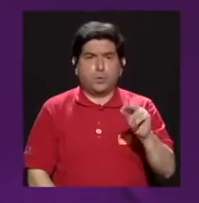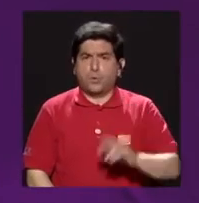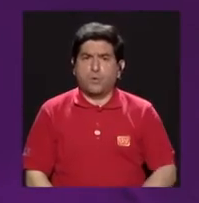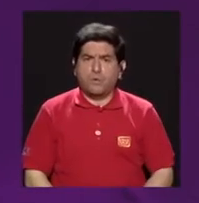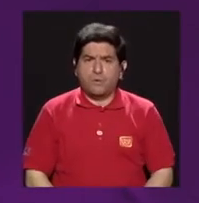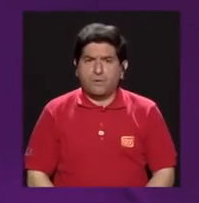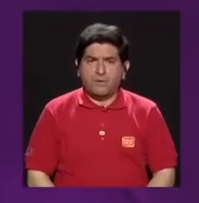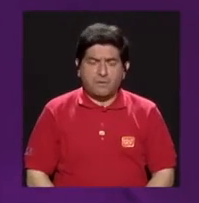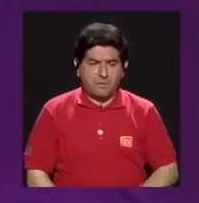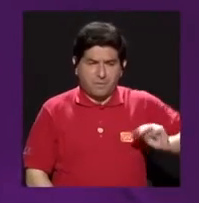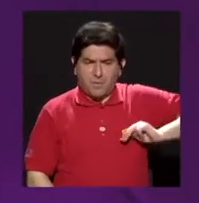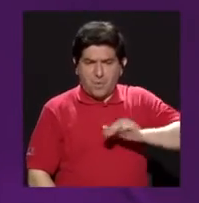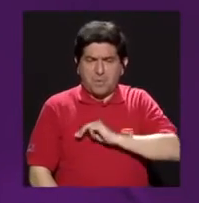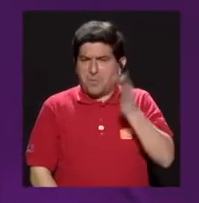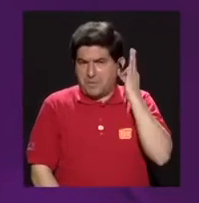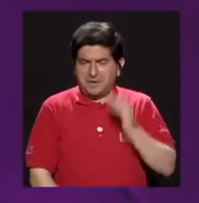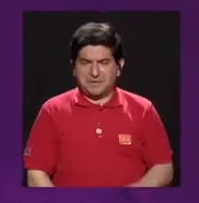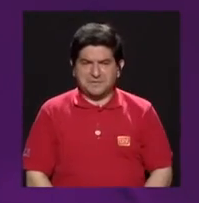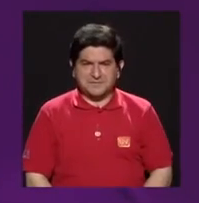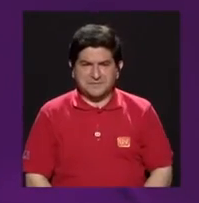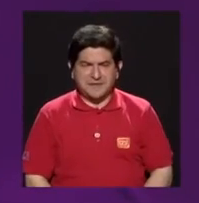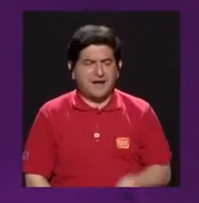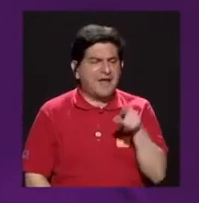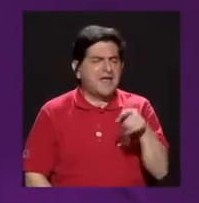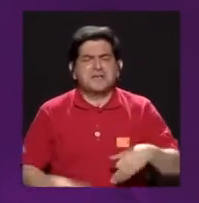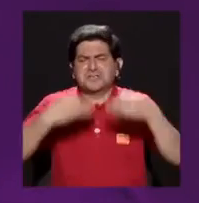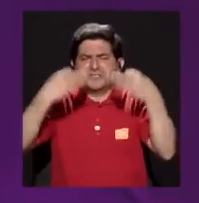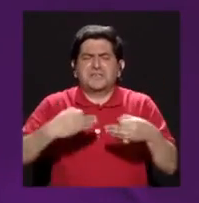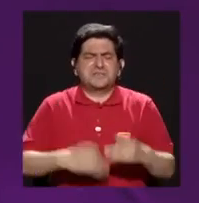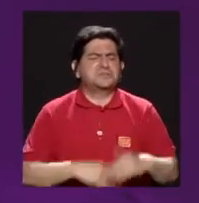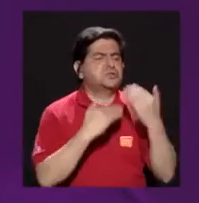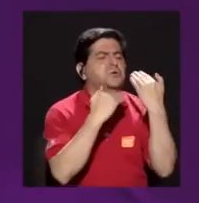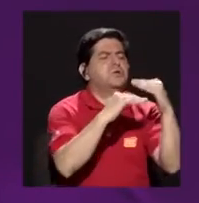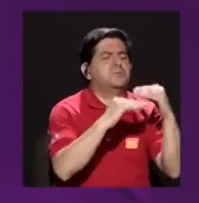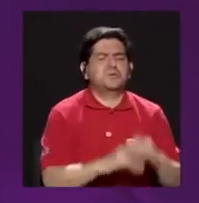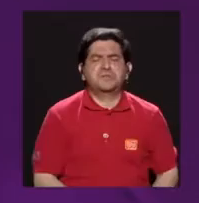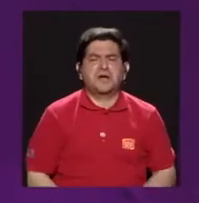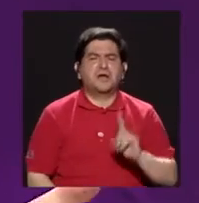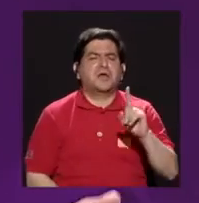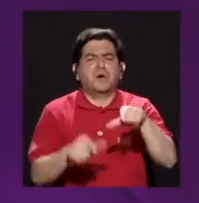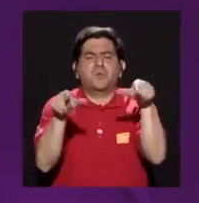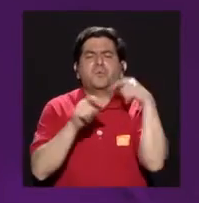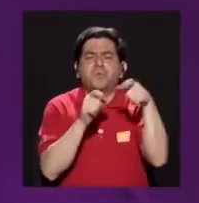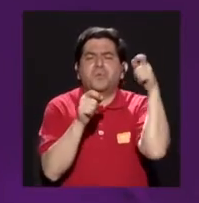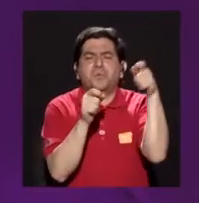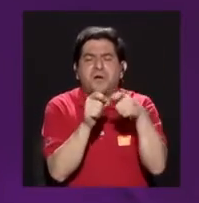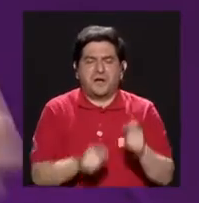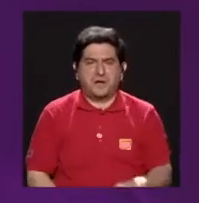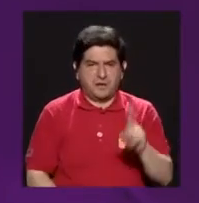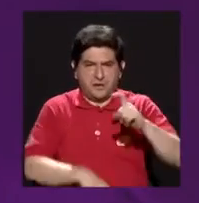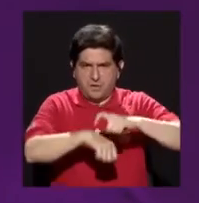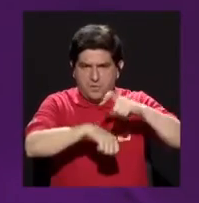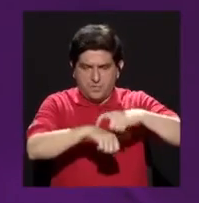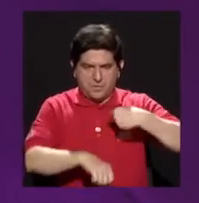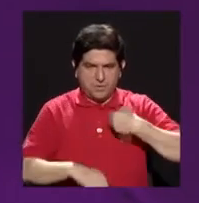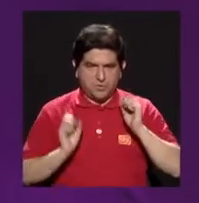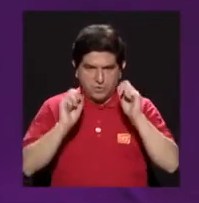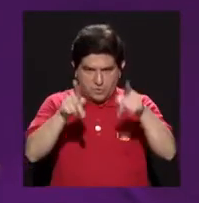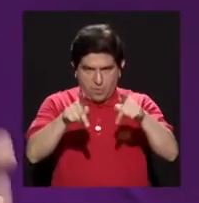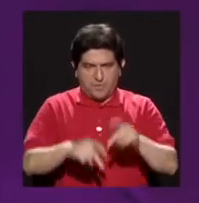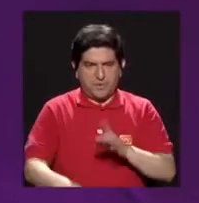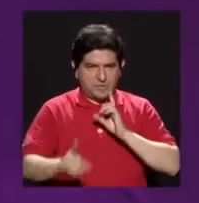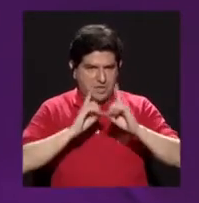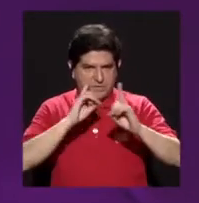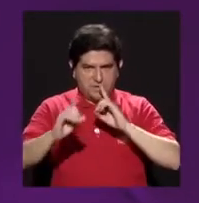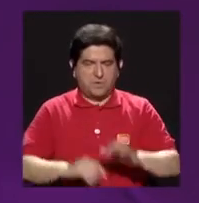realidad, como decía la ministra, no, en realidad fue una directriz limitada solo para unas zonas. Yo en un momento en que tuve la oportunidad de